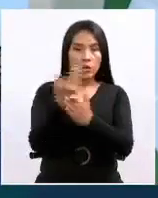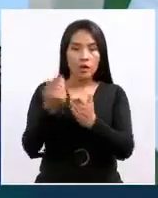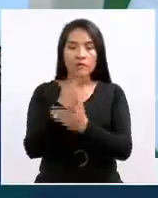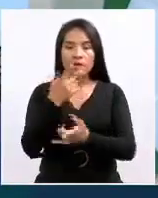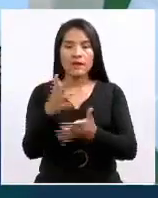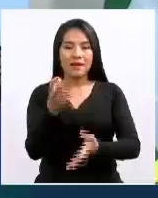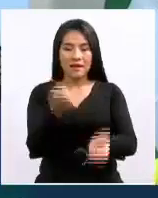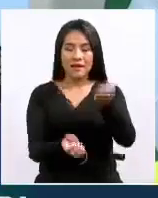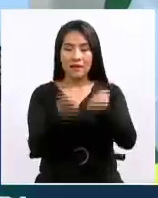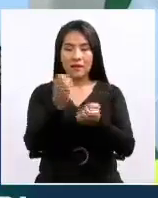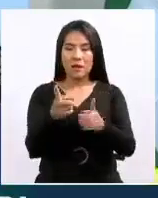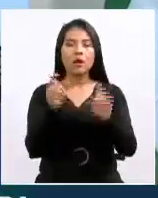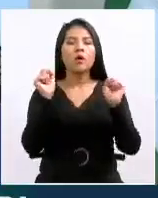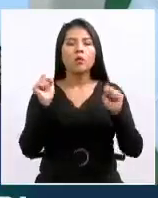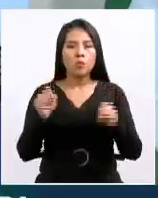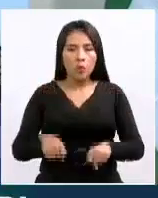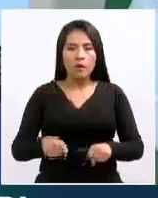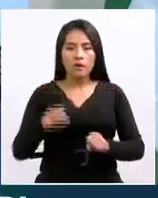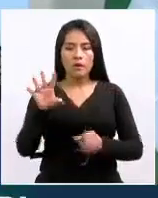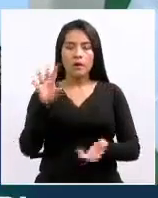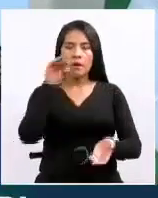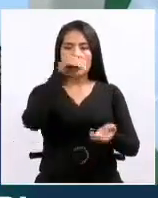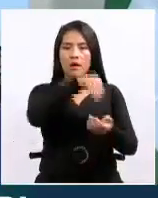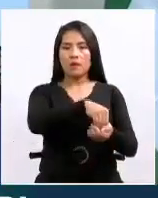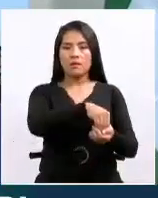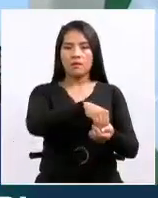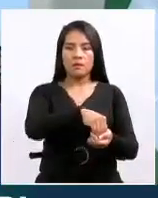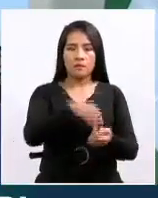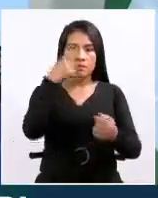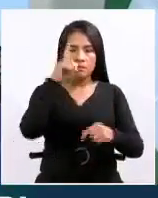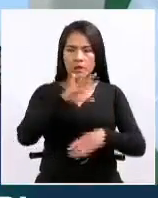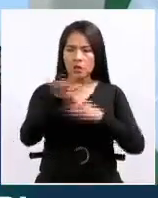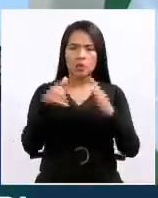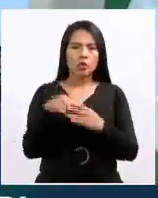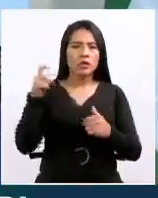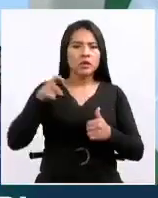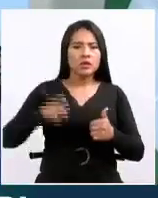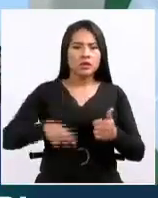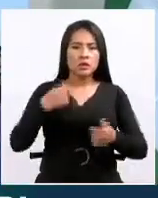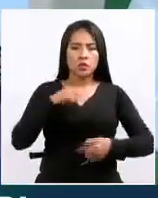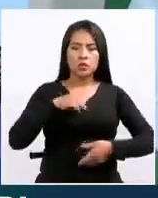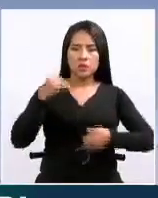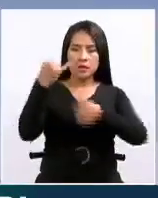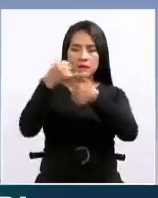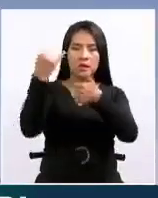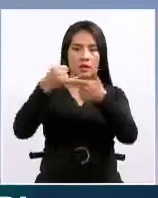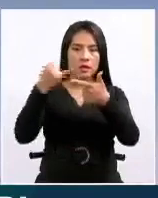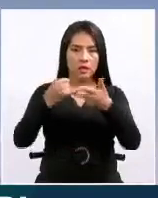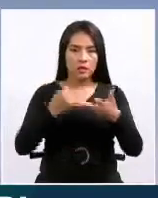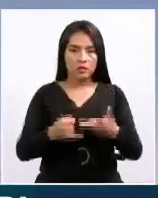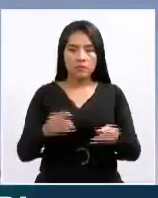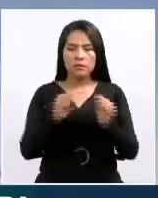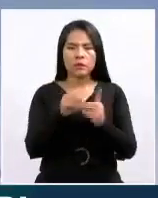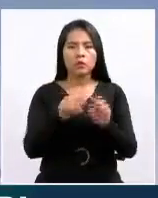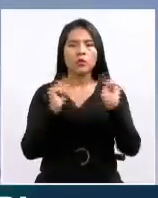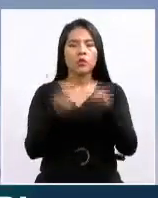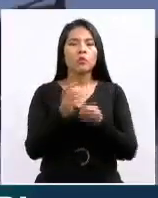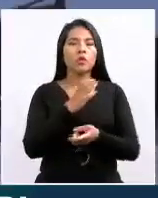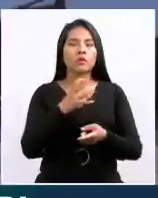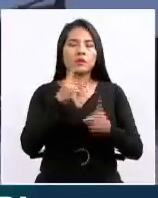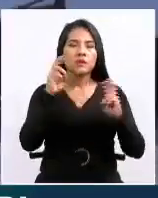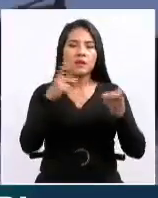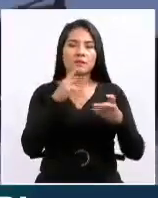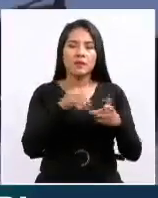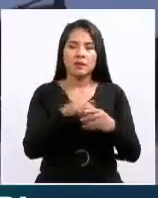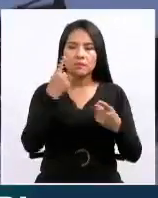son aplicables de acuerdo a los indicadores señalados con antelación. La Comisión de Seguimiento e Información de